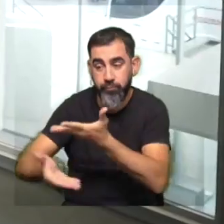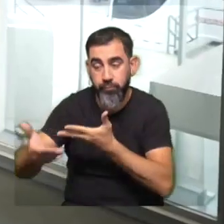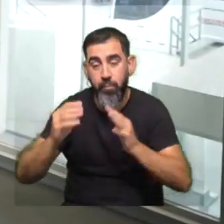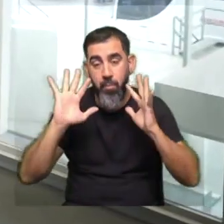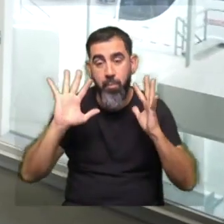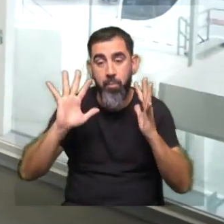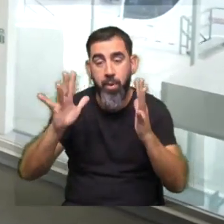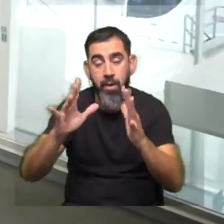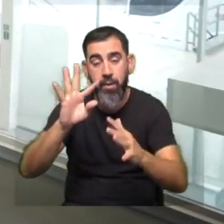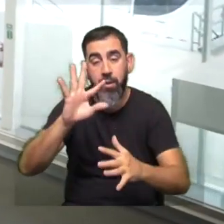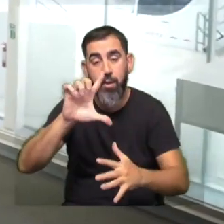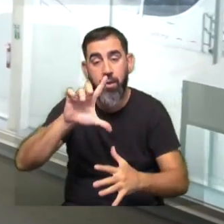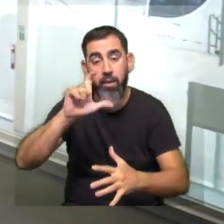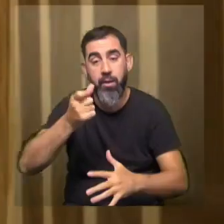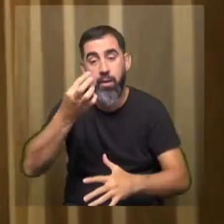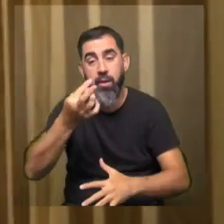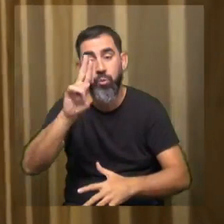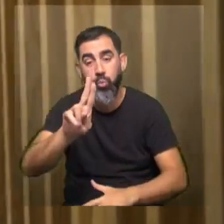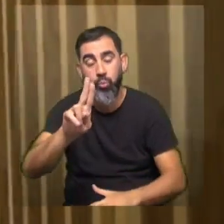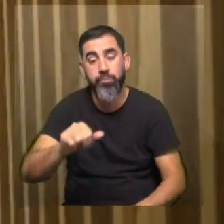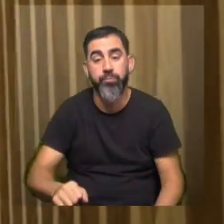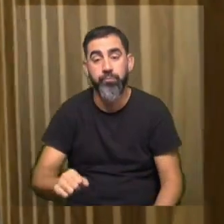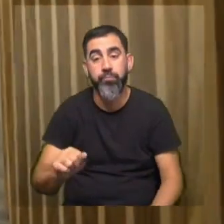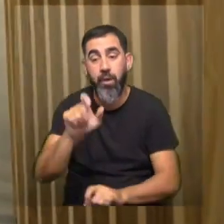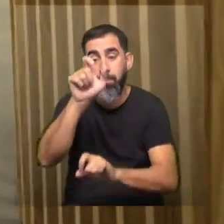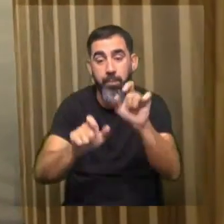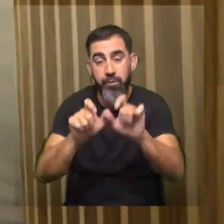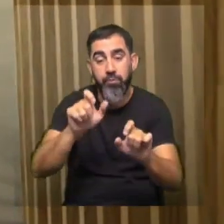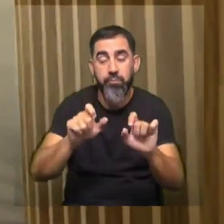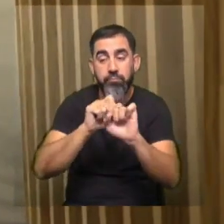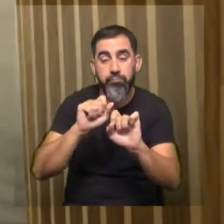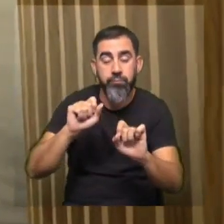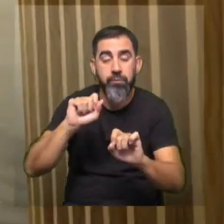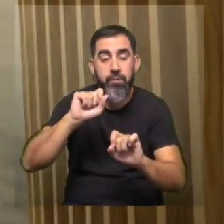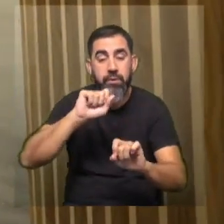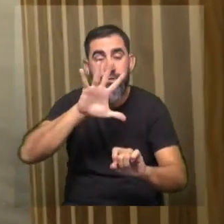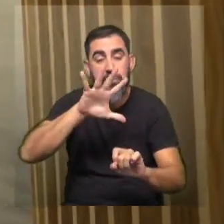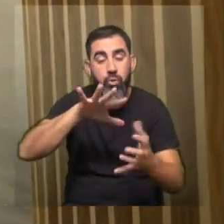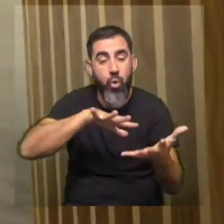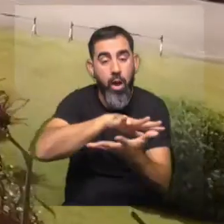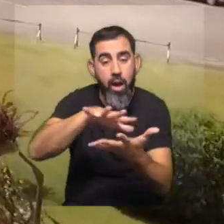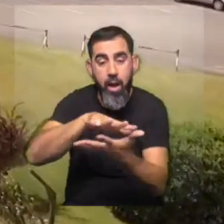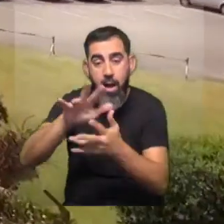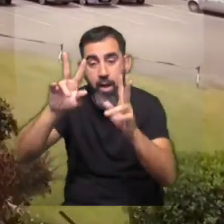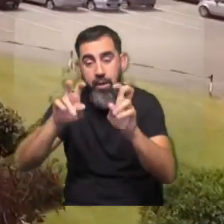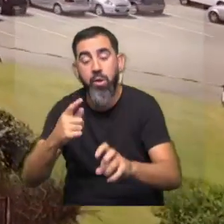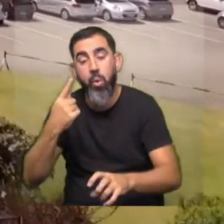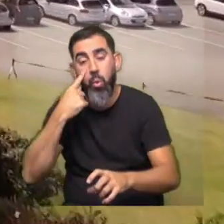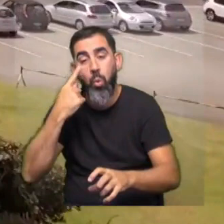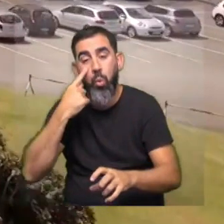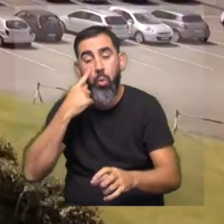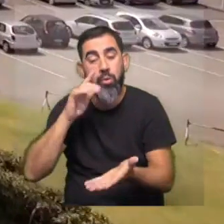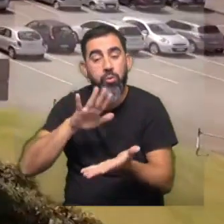Parque Tecnológico del LATU. Los visitantes podrán explorar 5 áreas temáticas, conocer sobre